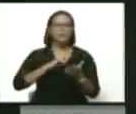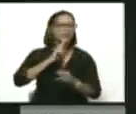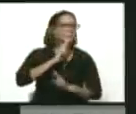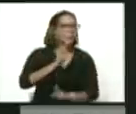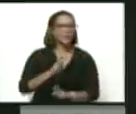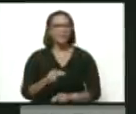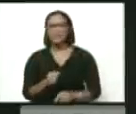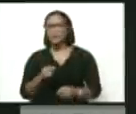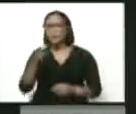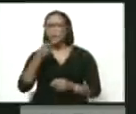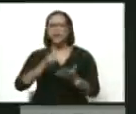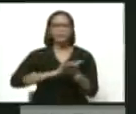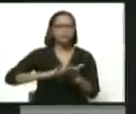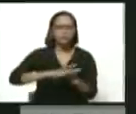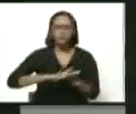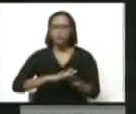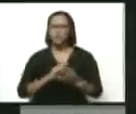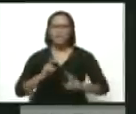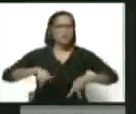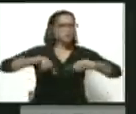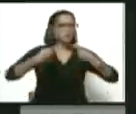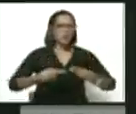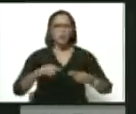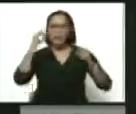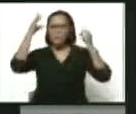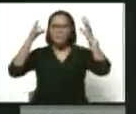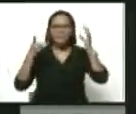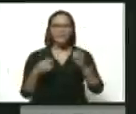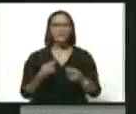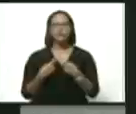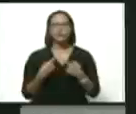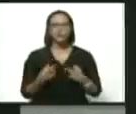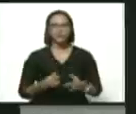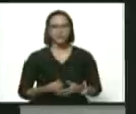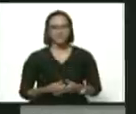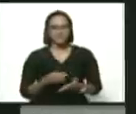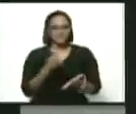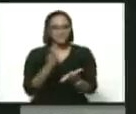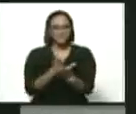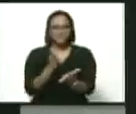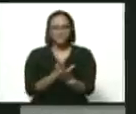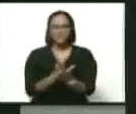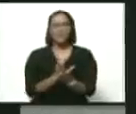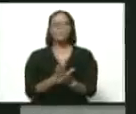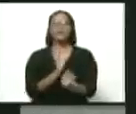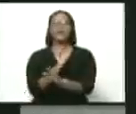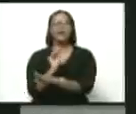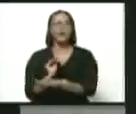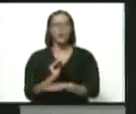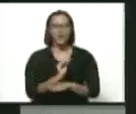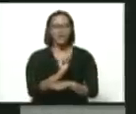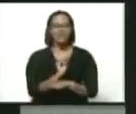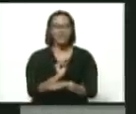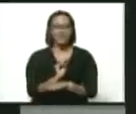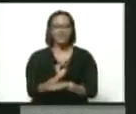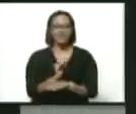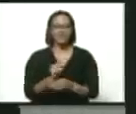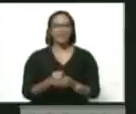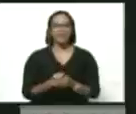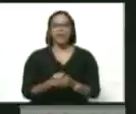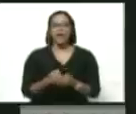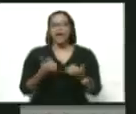buscando soluciones, innovando, inventando cosas, siempre para proteger. Ahora